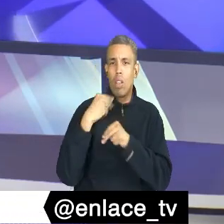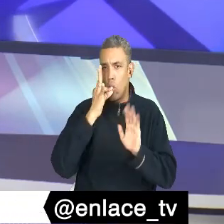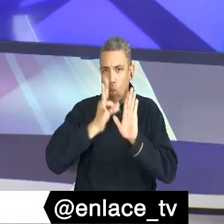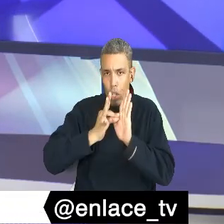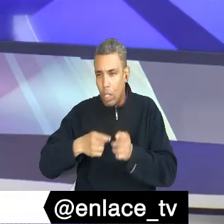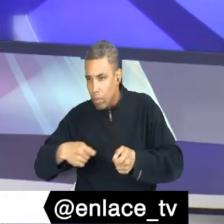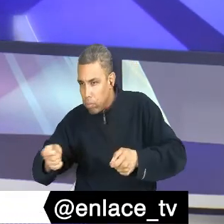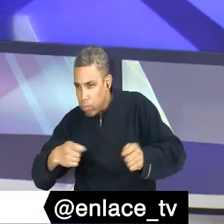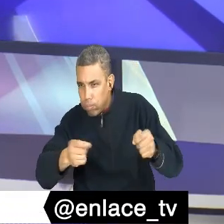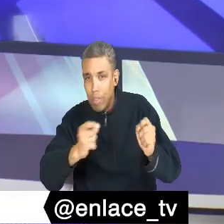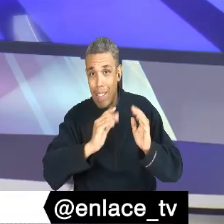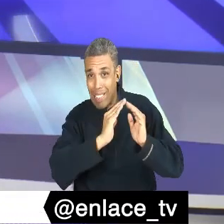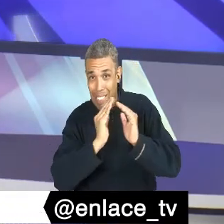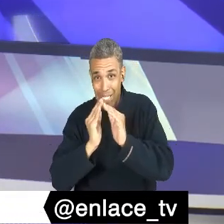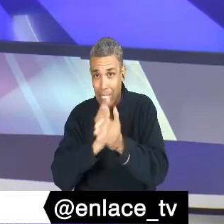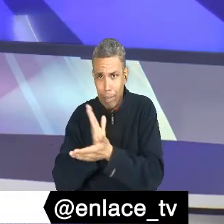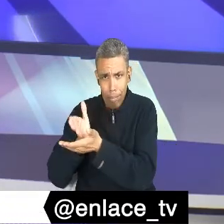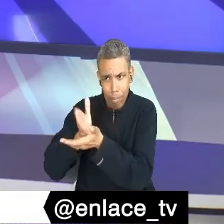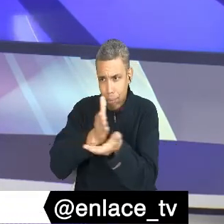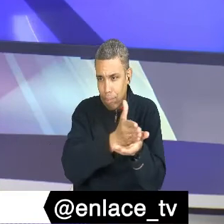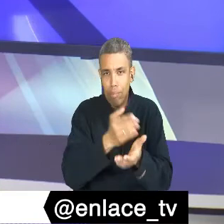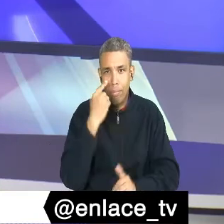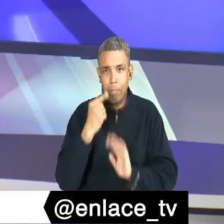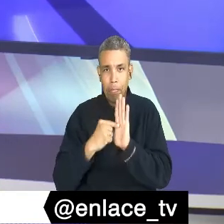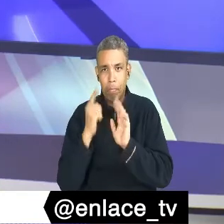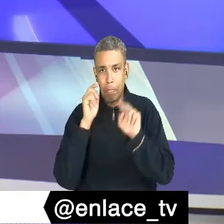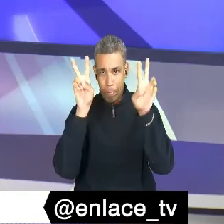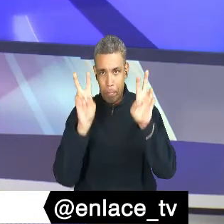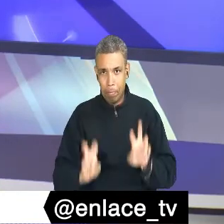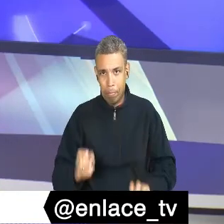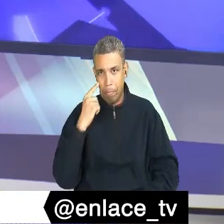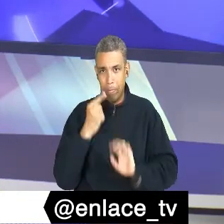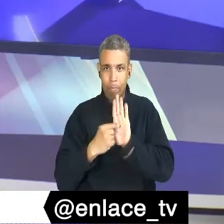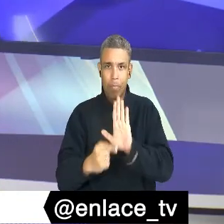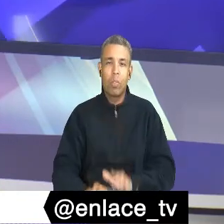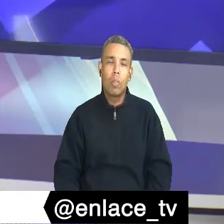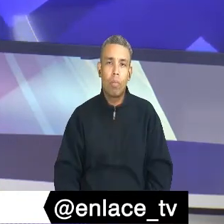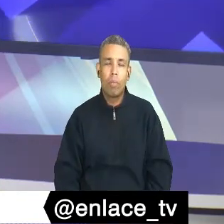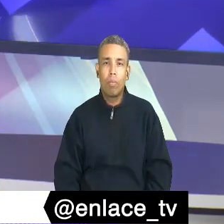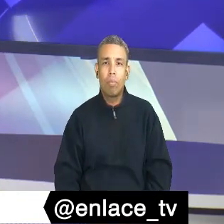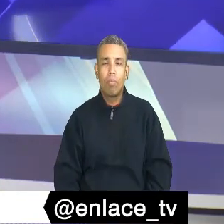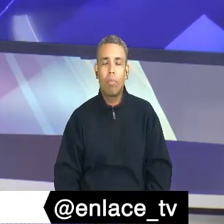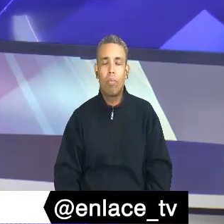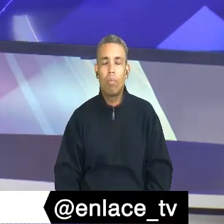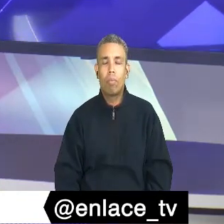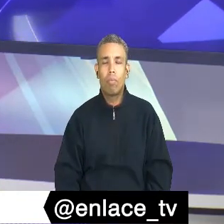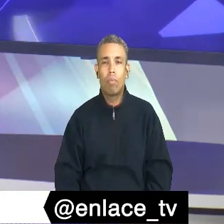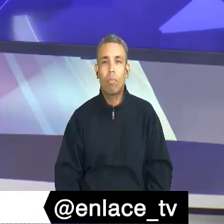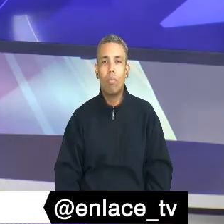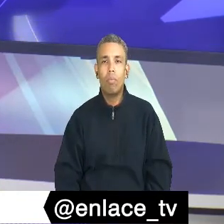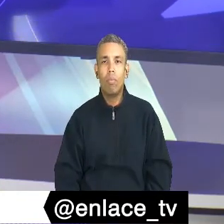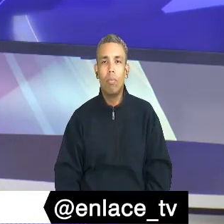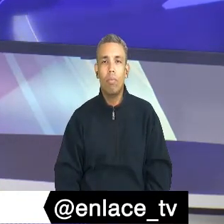puerta a puerta. Estas y otras noticias en el siguiente resumen de los hechos más importantes de las últimas horas en la ciudad y región.